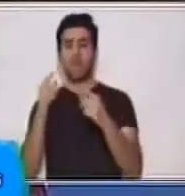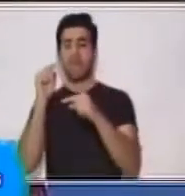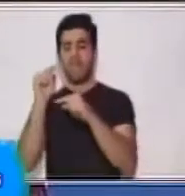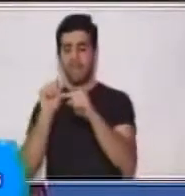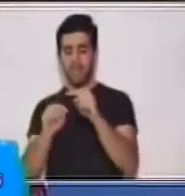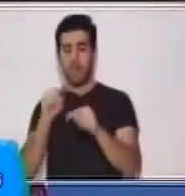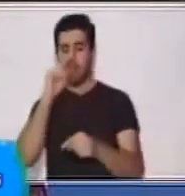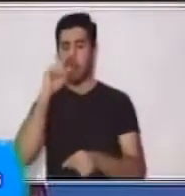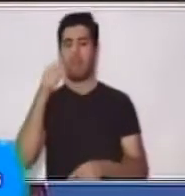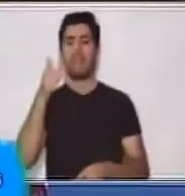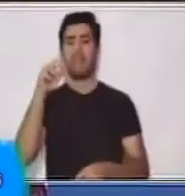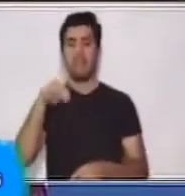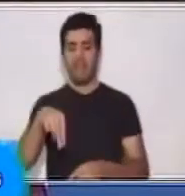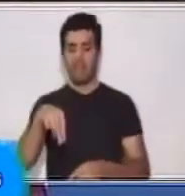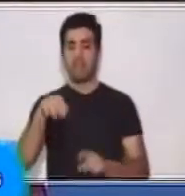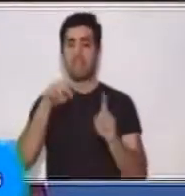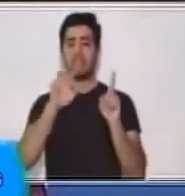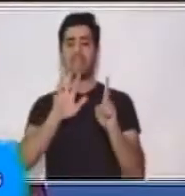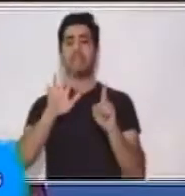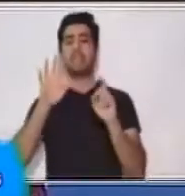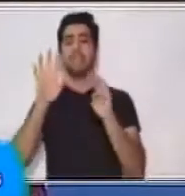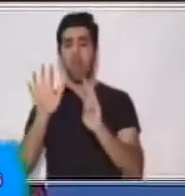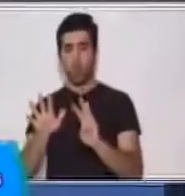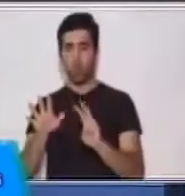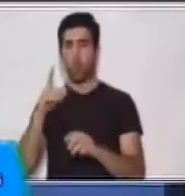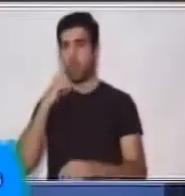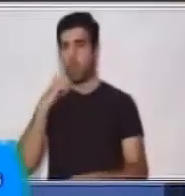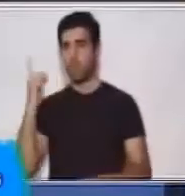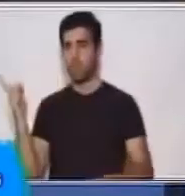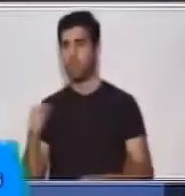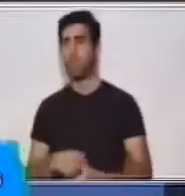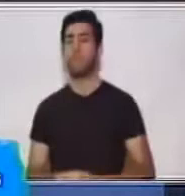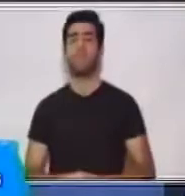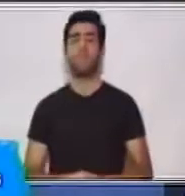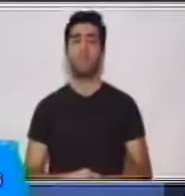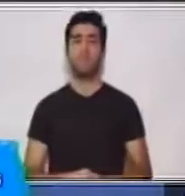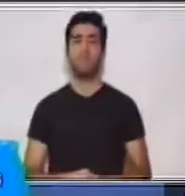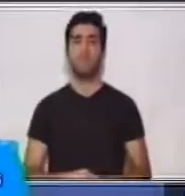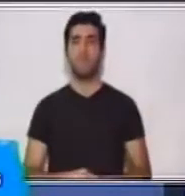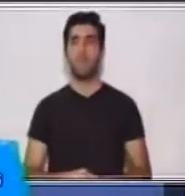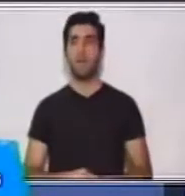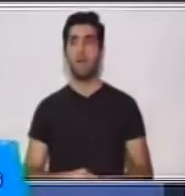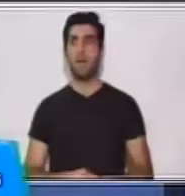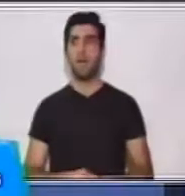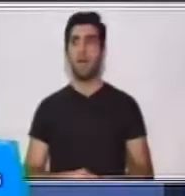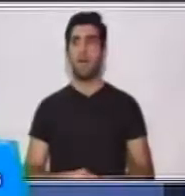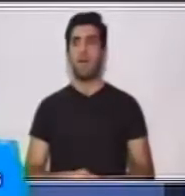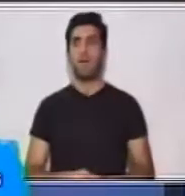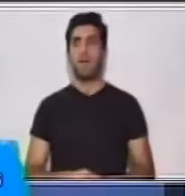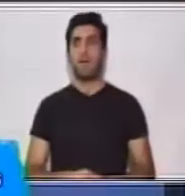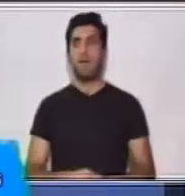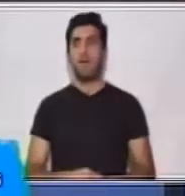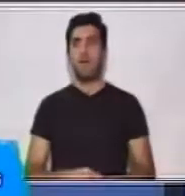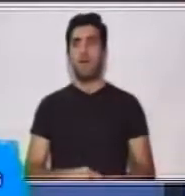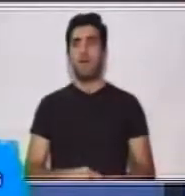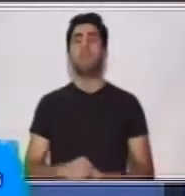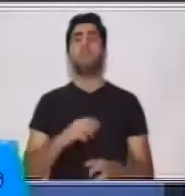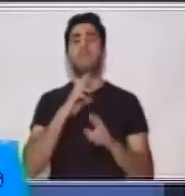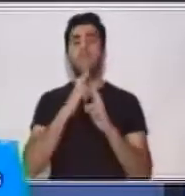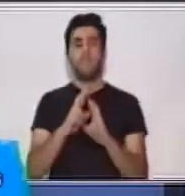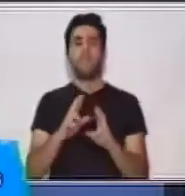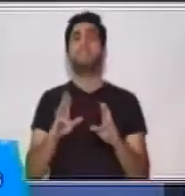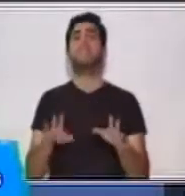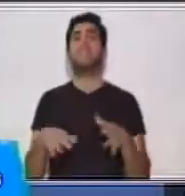la tangente de 68, que nos va a estar dando un valor,